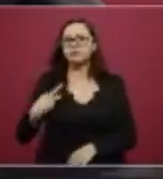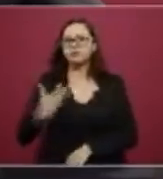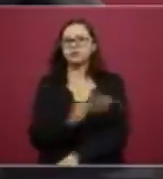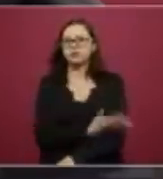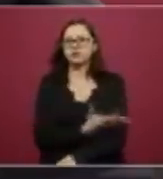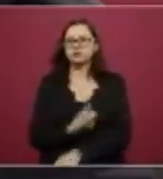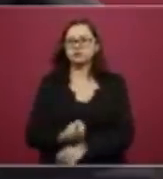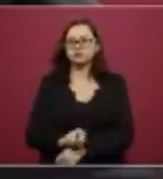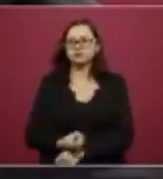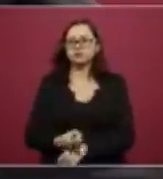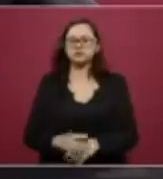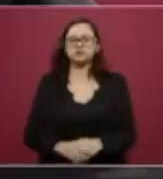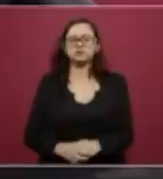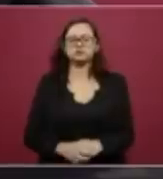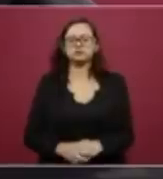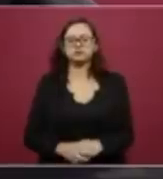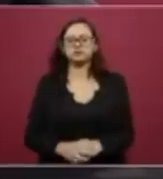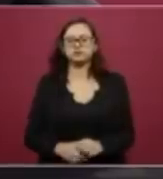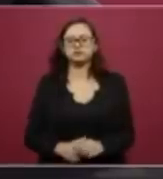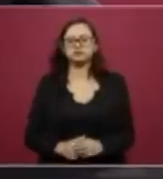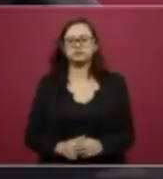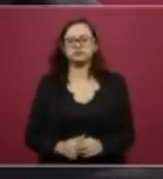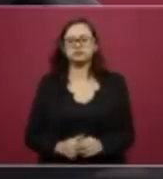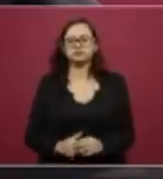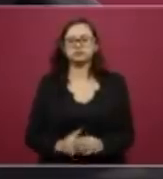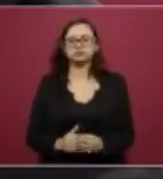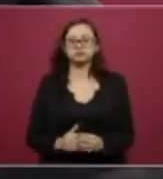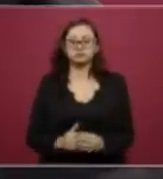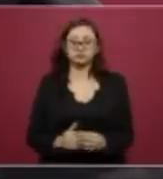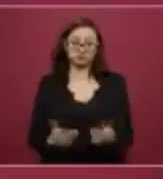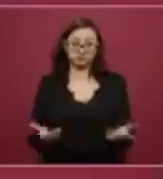Y en particular, los medios.